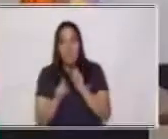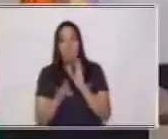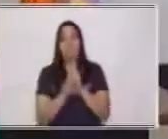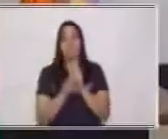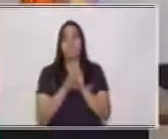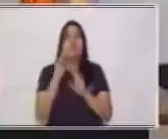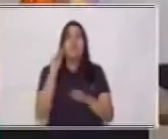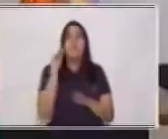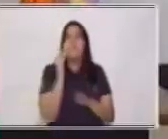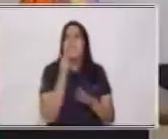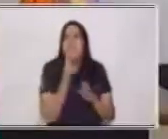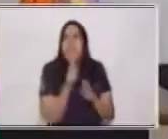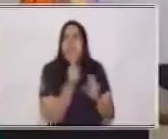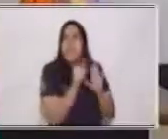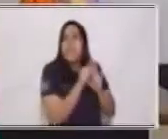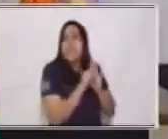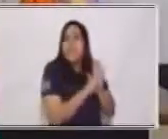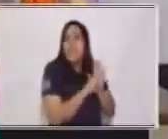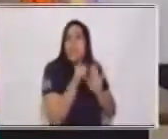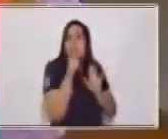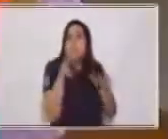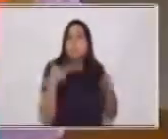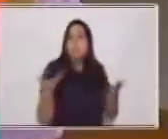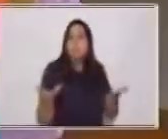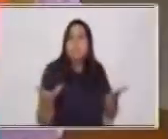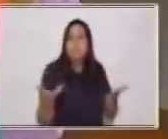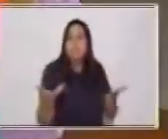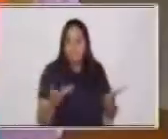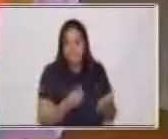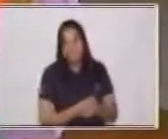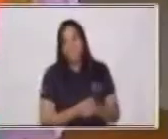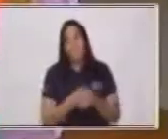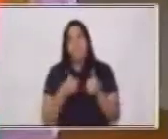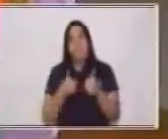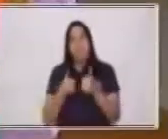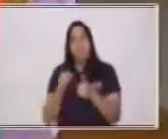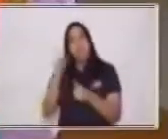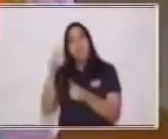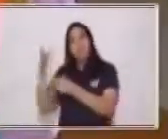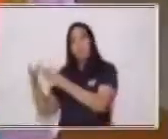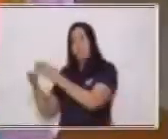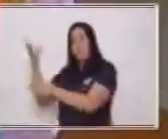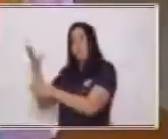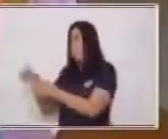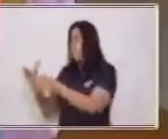grado estás? Y por último, vamos a ver si este preguntón todavía tiene comida.